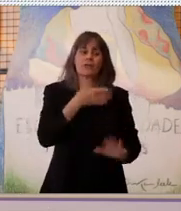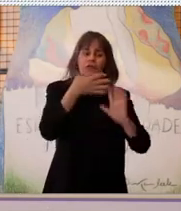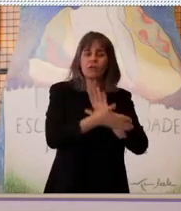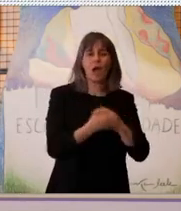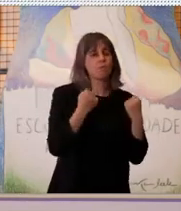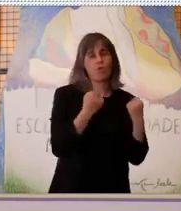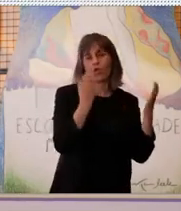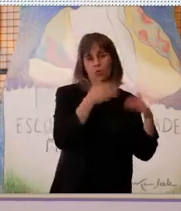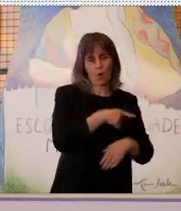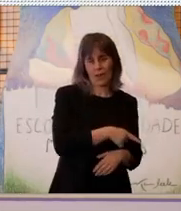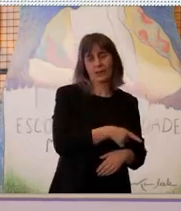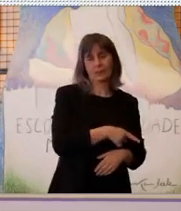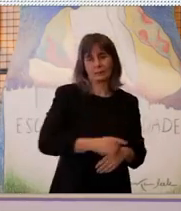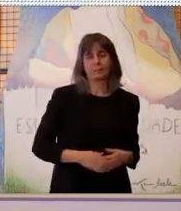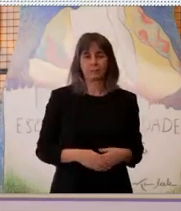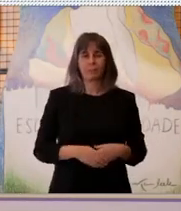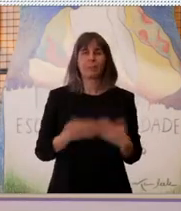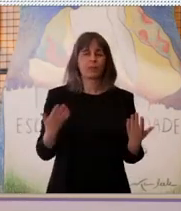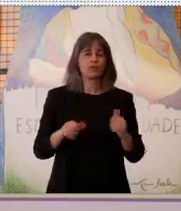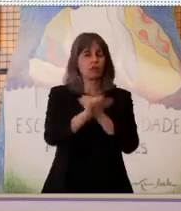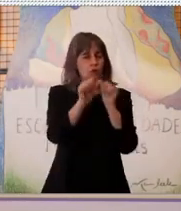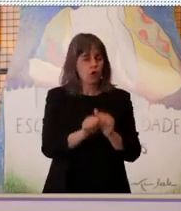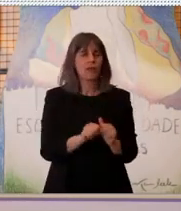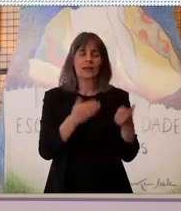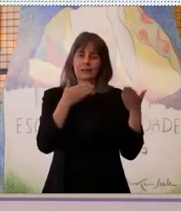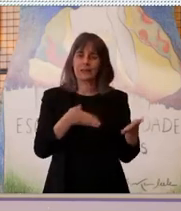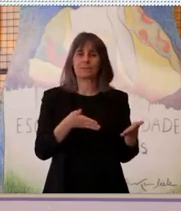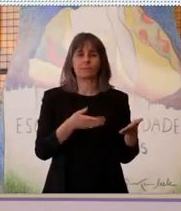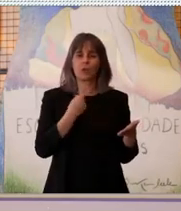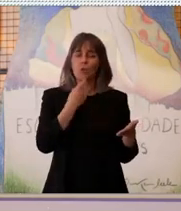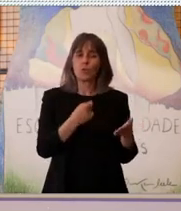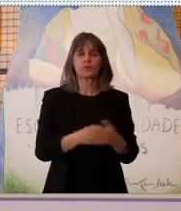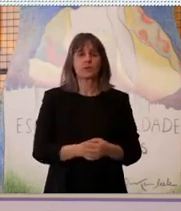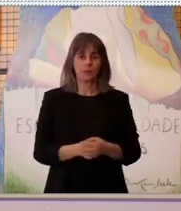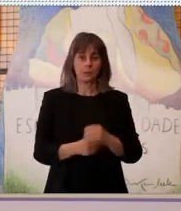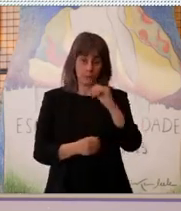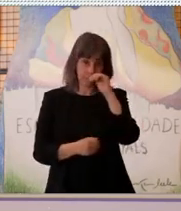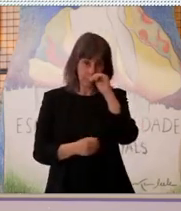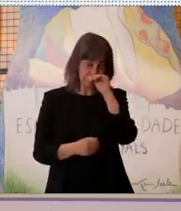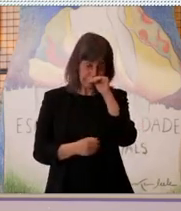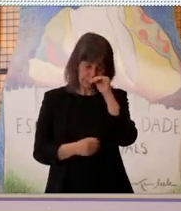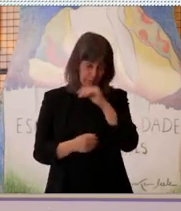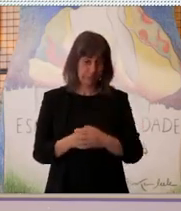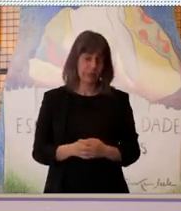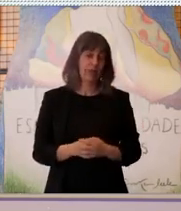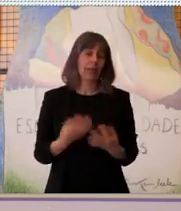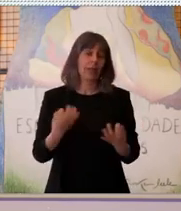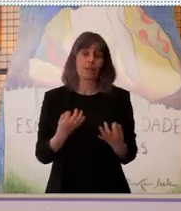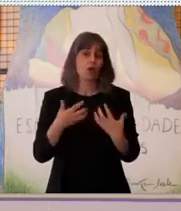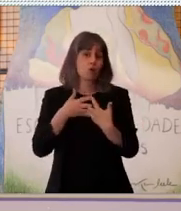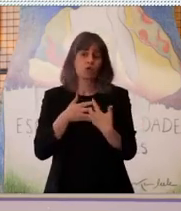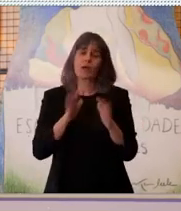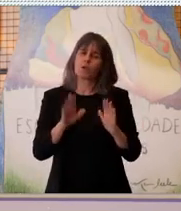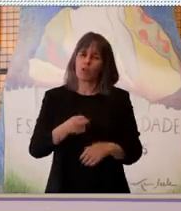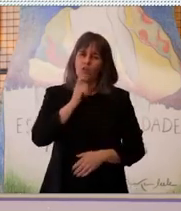en teoría lo entonces Esas formas yo creo que que nos cuesta no y son combatidas son difíciles de combatir sobre todo